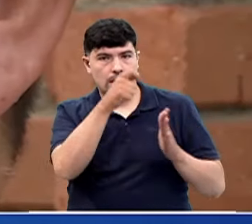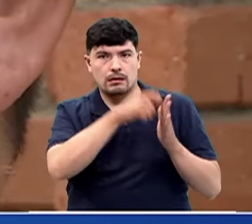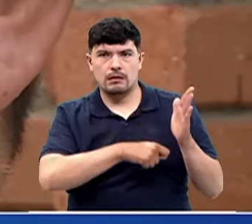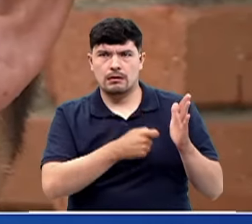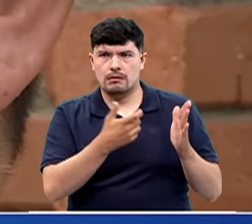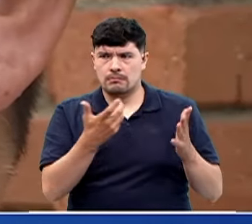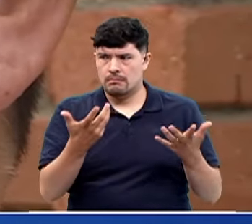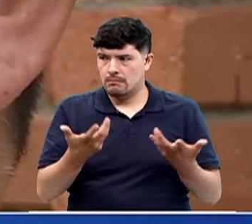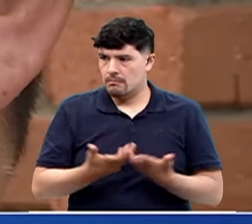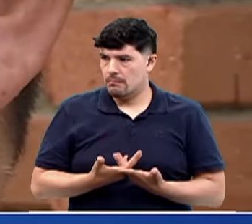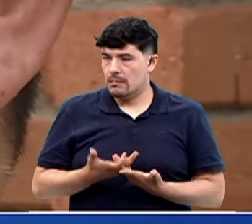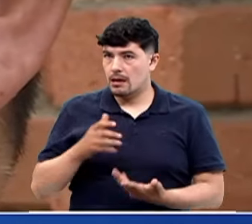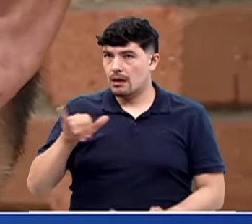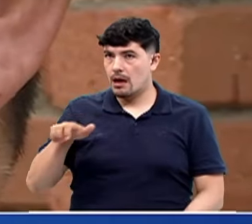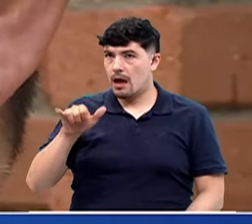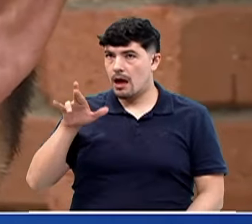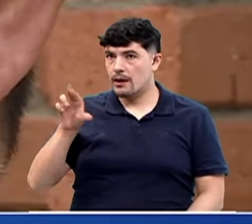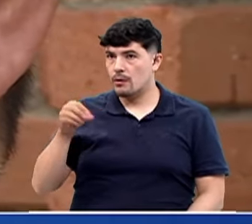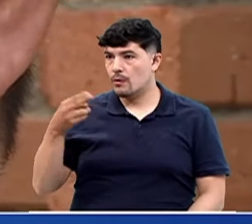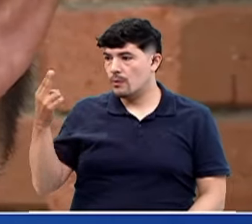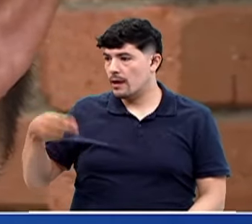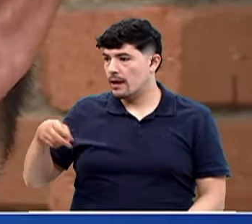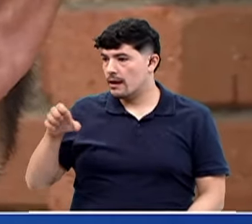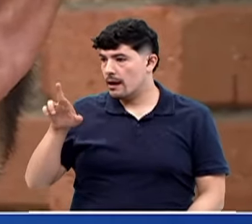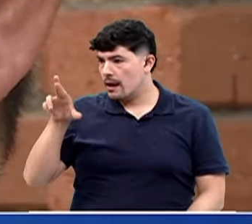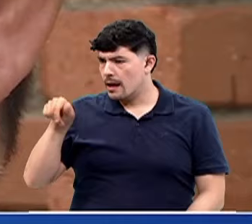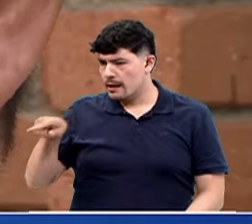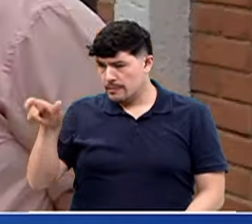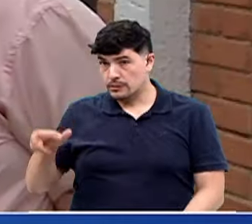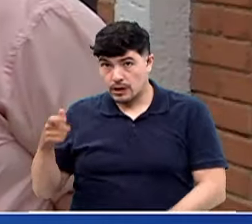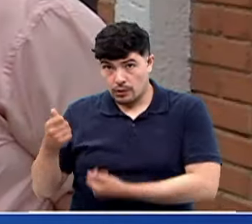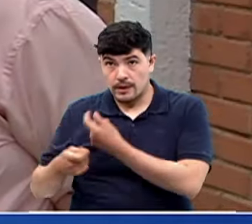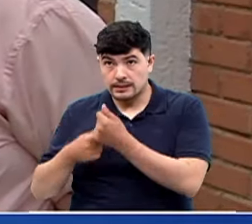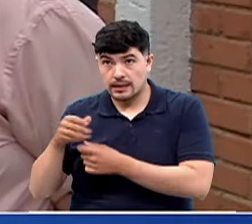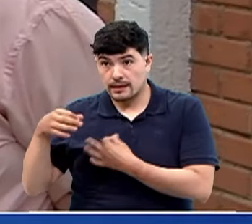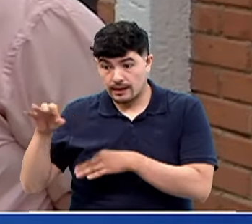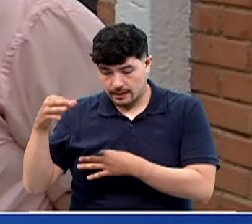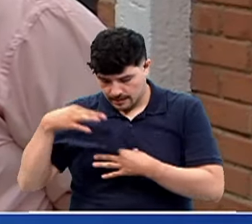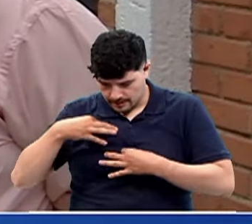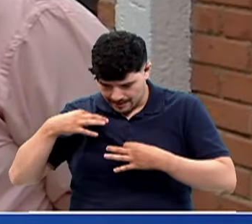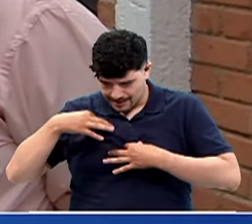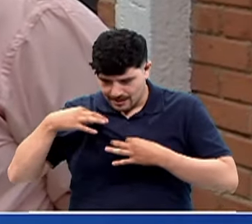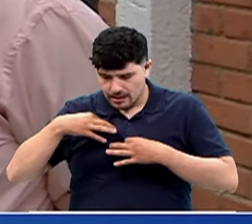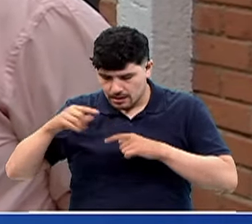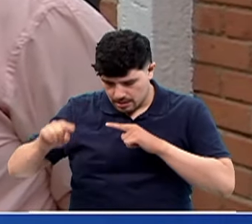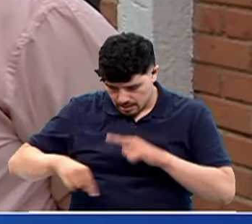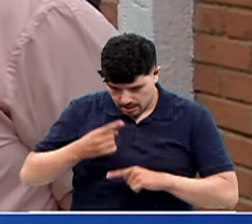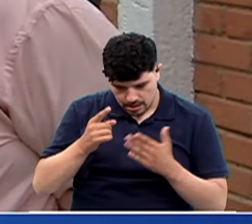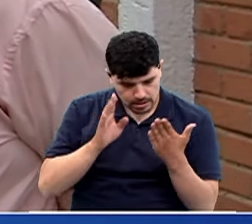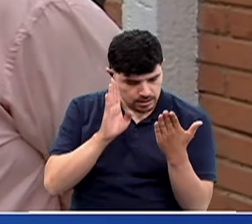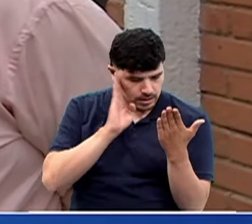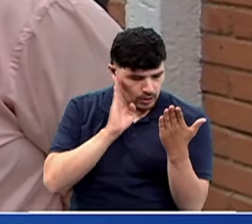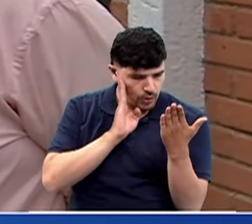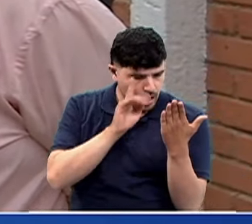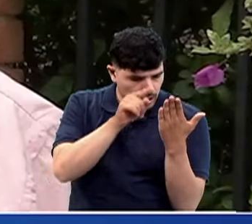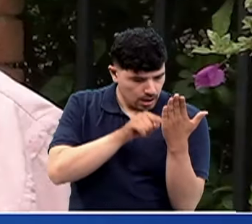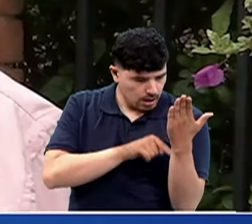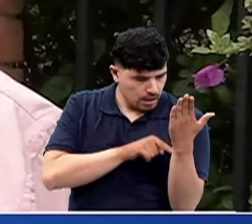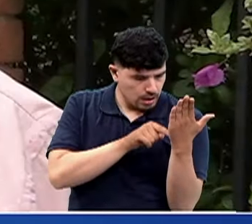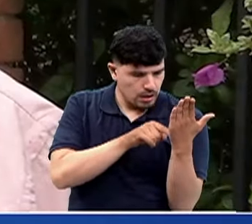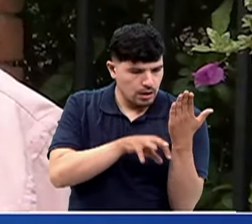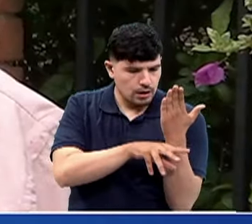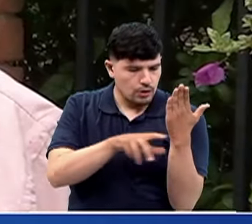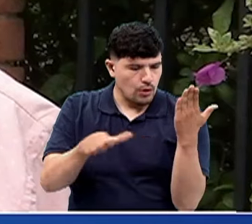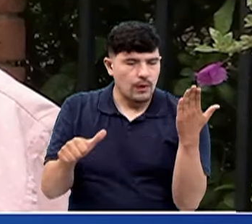Jairo Herrera comerciante de Telas denunció que le llegaron mensajes a su celular que lo bloquearon de inmediato comienzan a